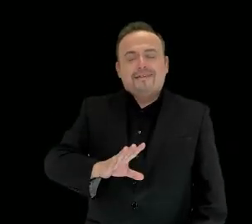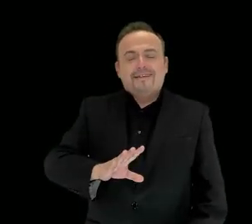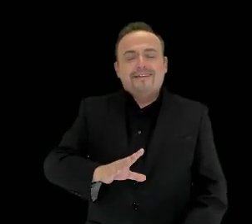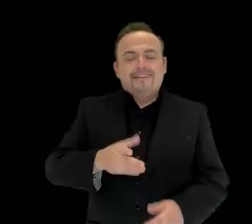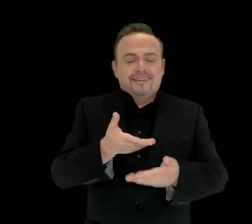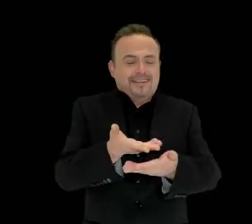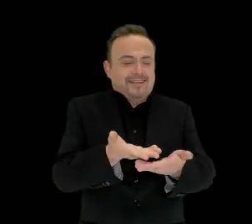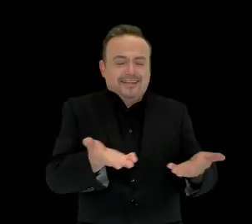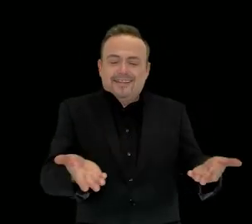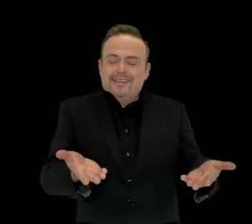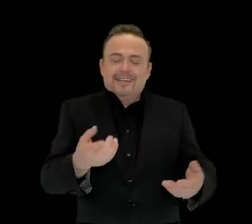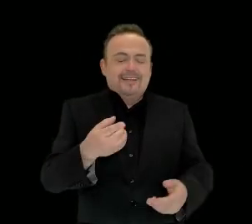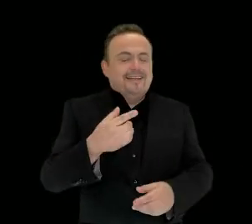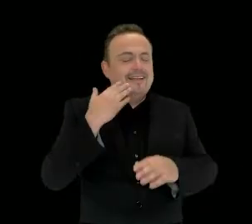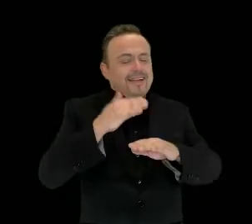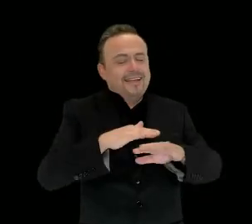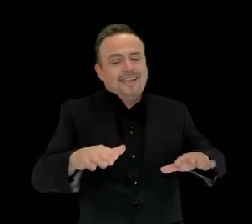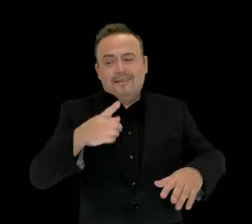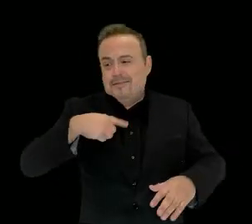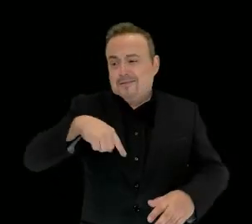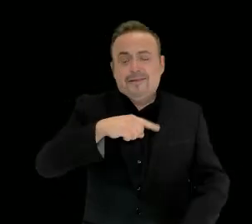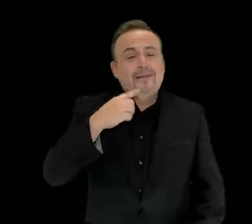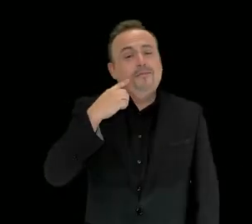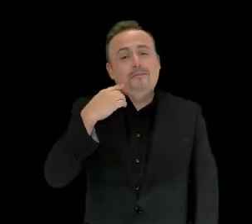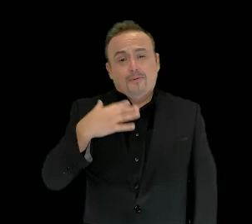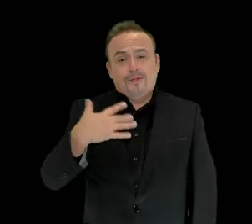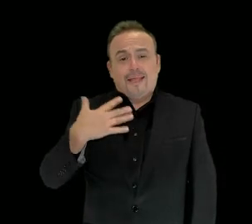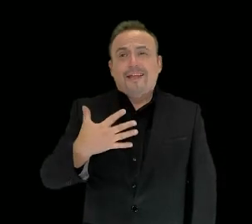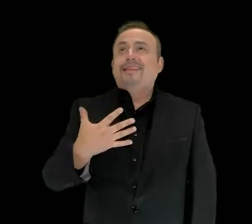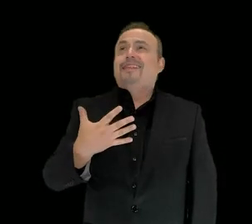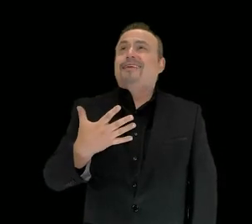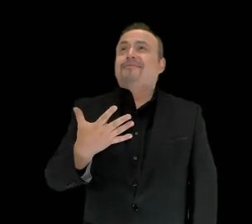que ellos son lo importante para nosotros.